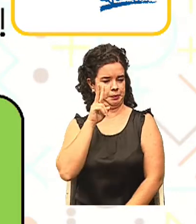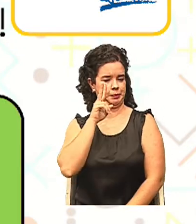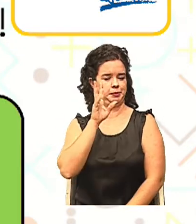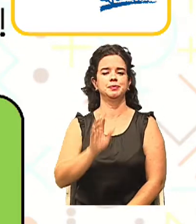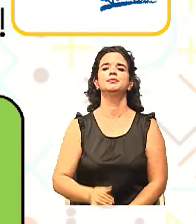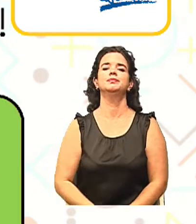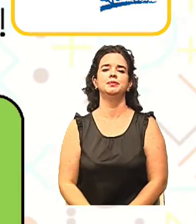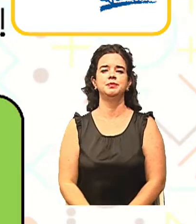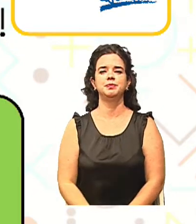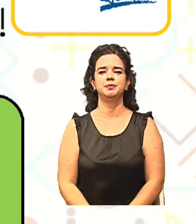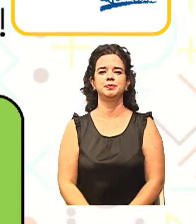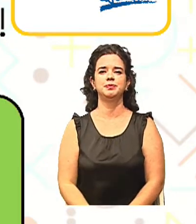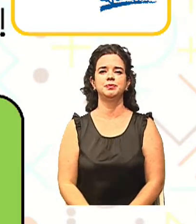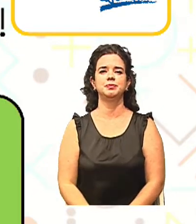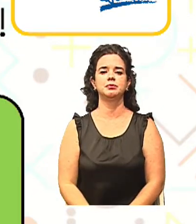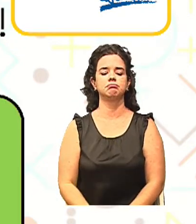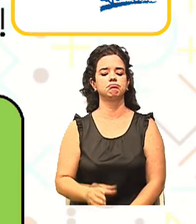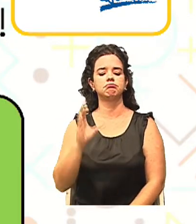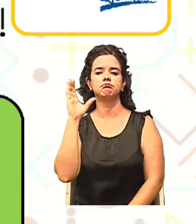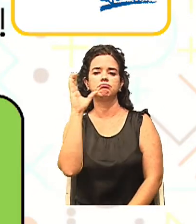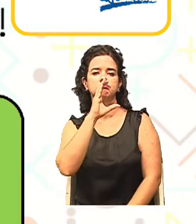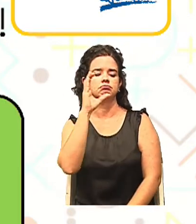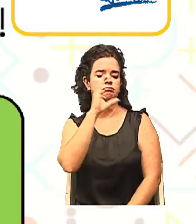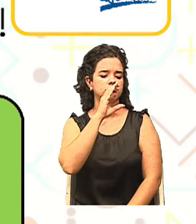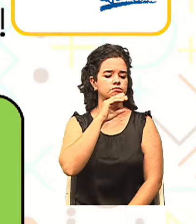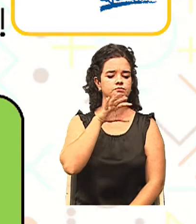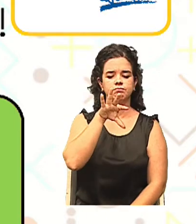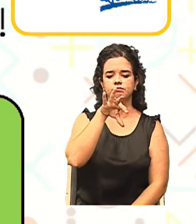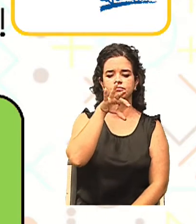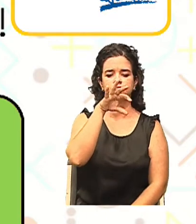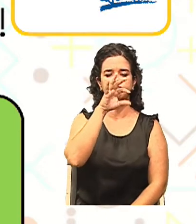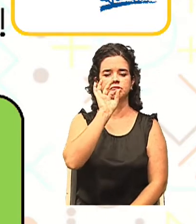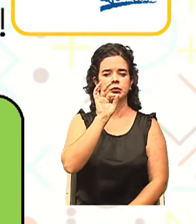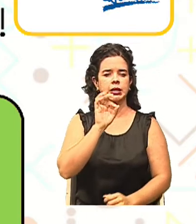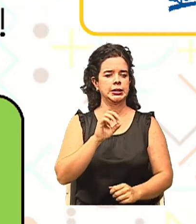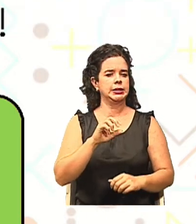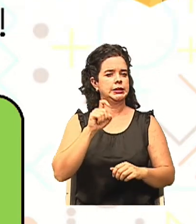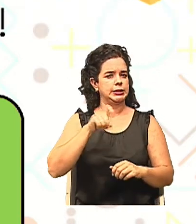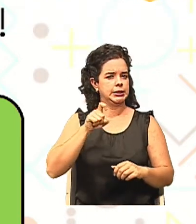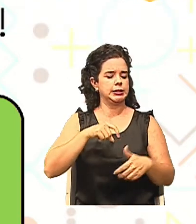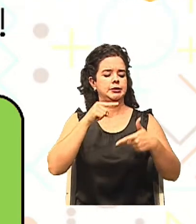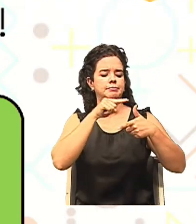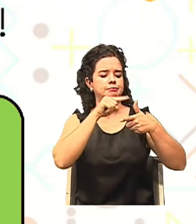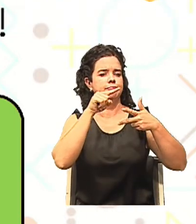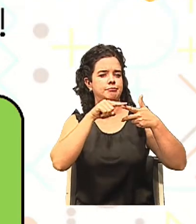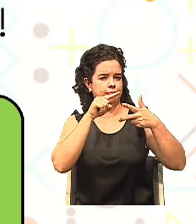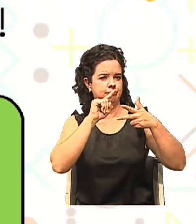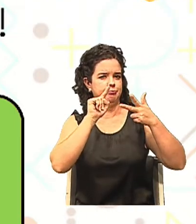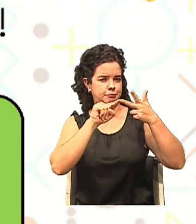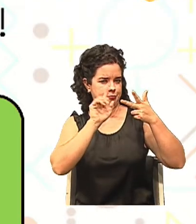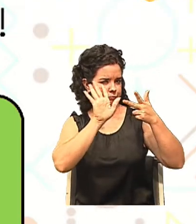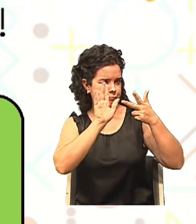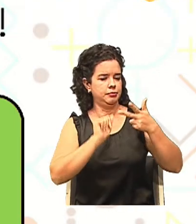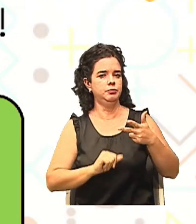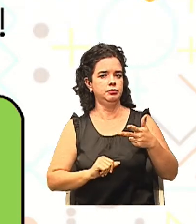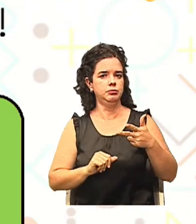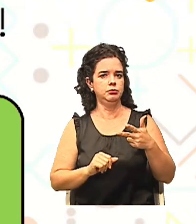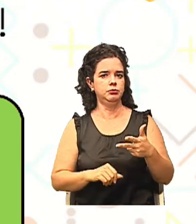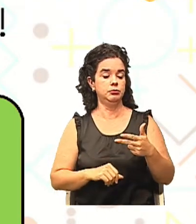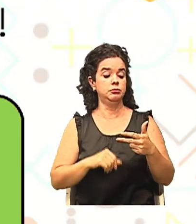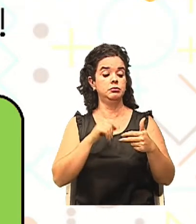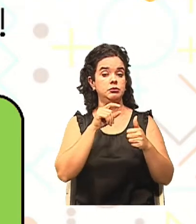Observemos. Buscó y encontró las siguientes coincidencias. Las